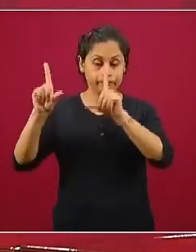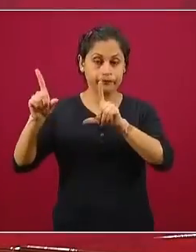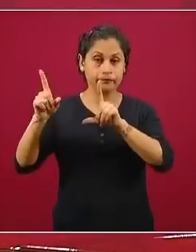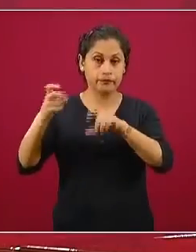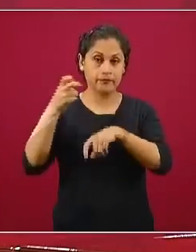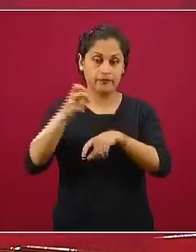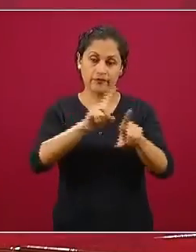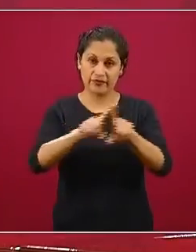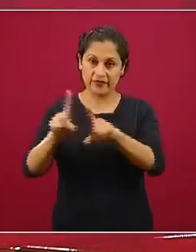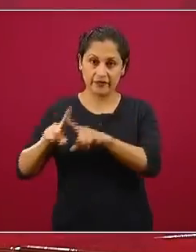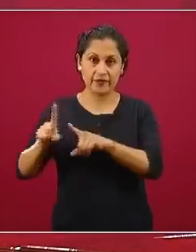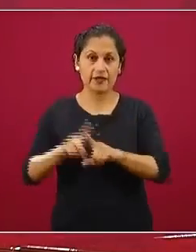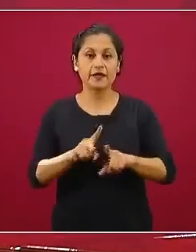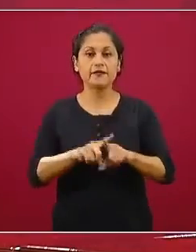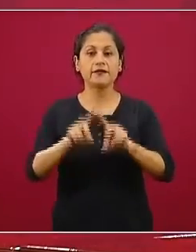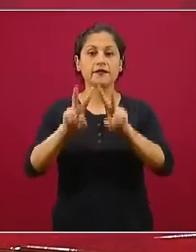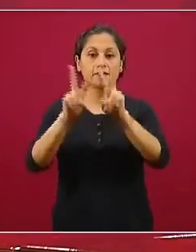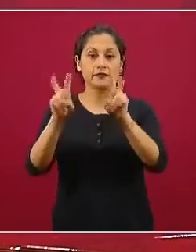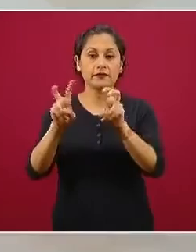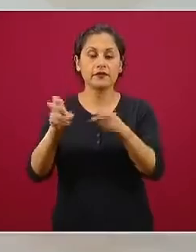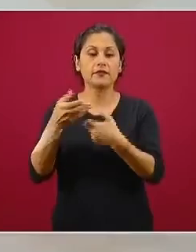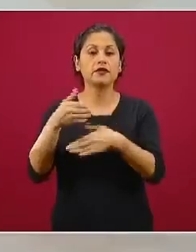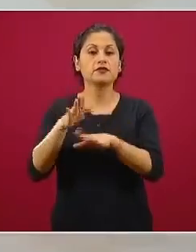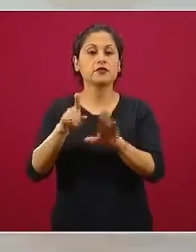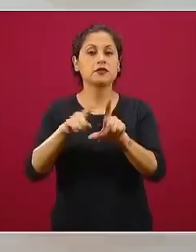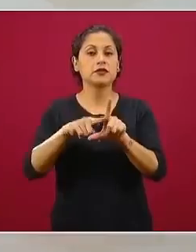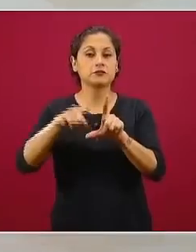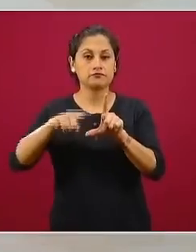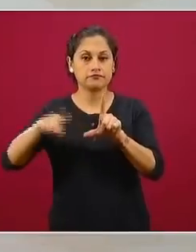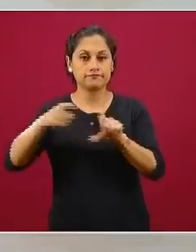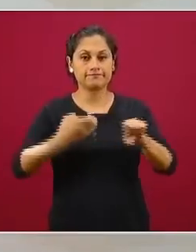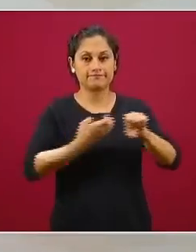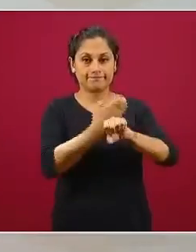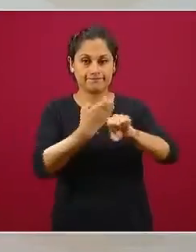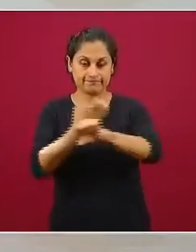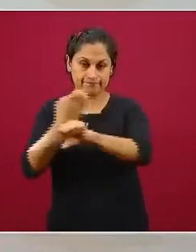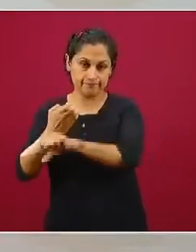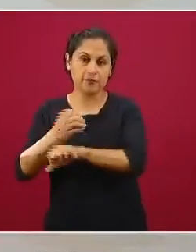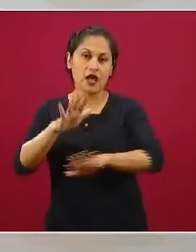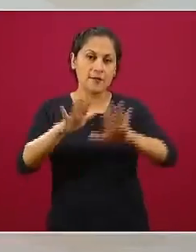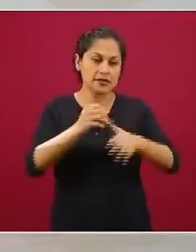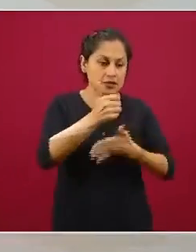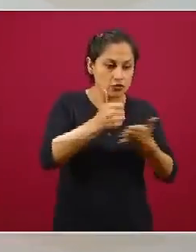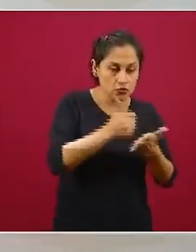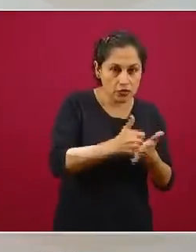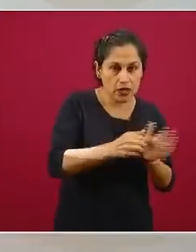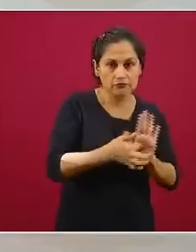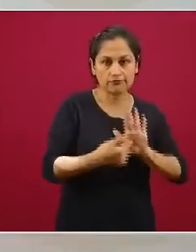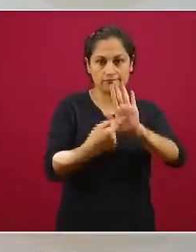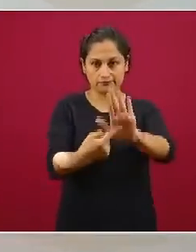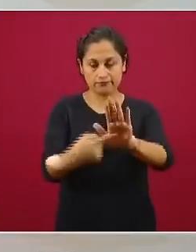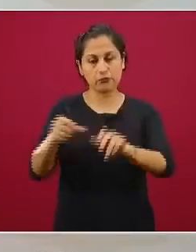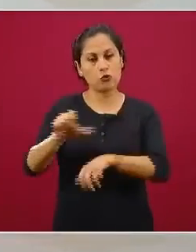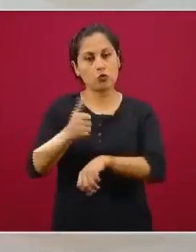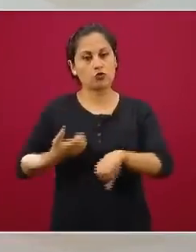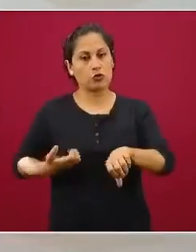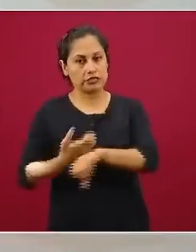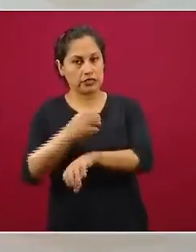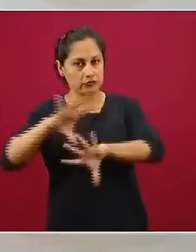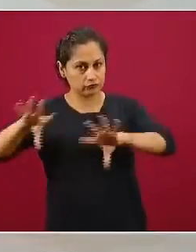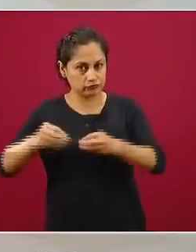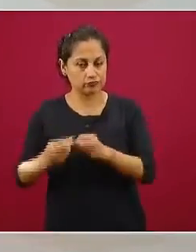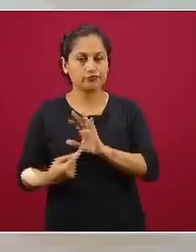predicciones sobre las curvas epidémicas locales, en algunos casos por ciudad, en otros casos por estado, y